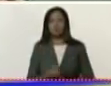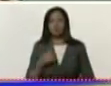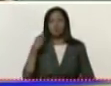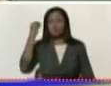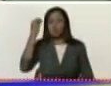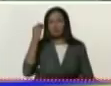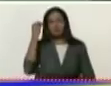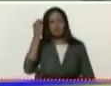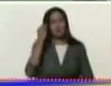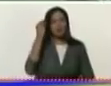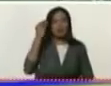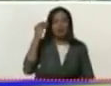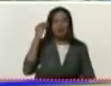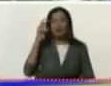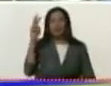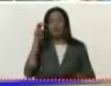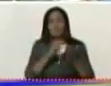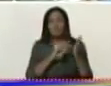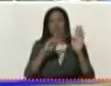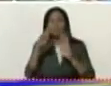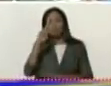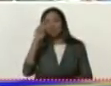pensando en el 2020.